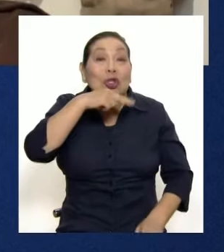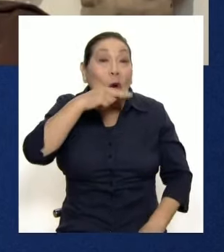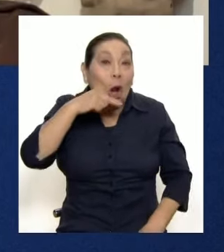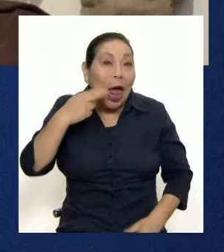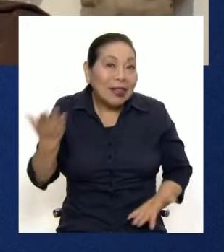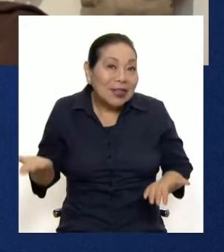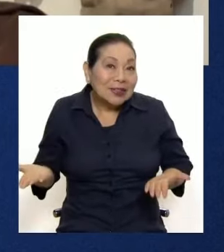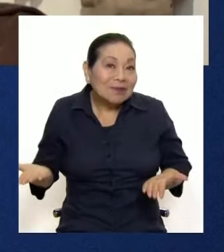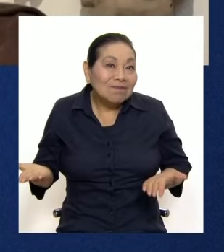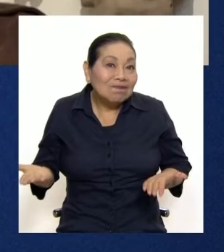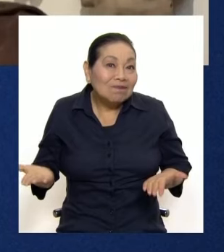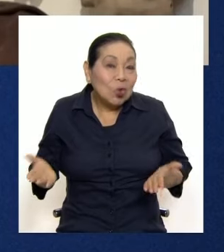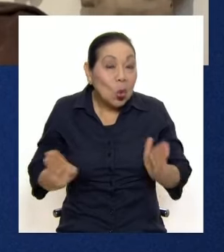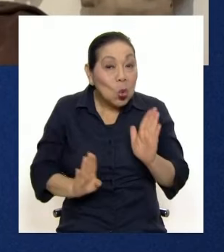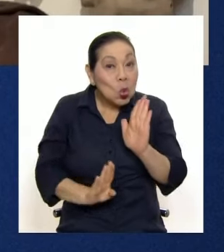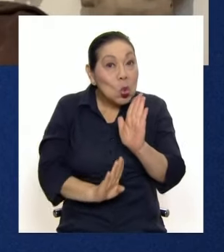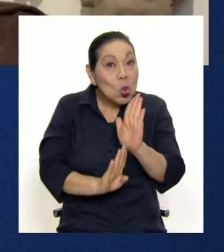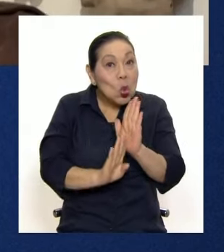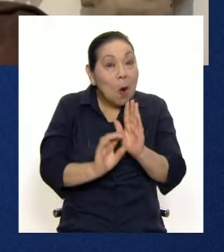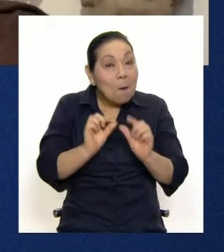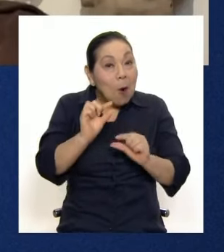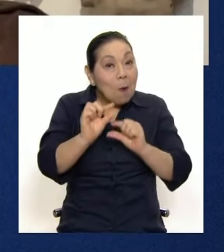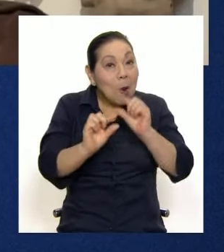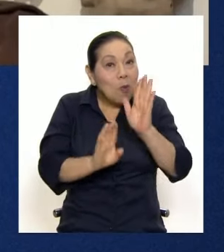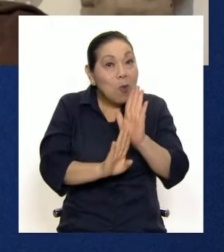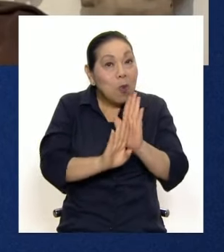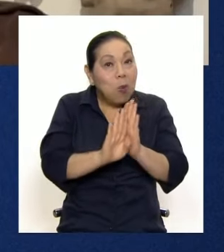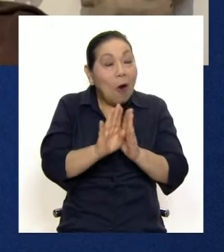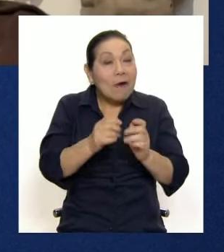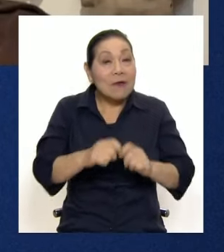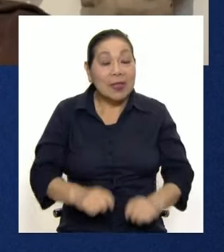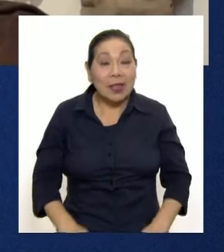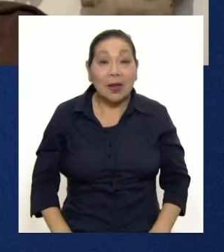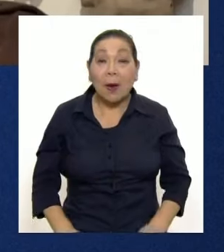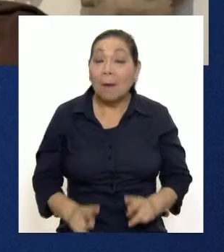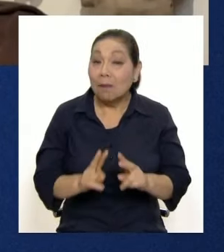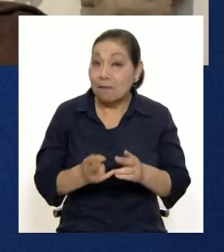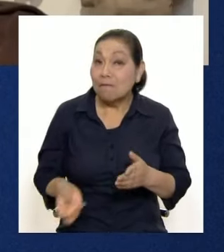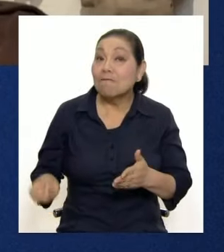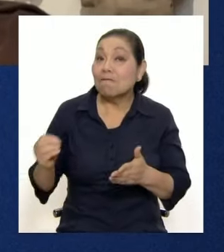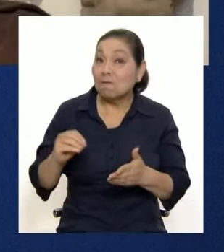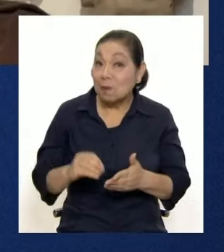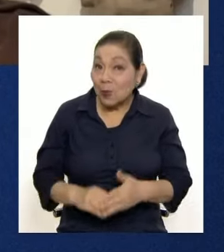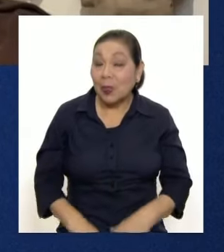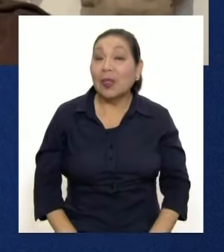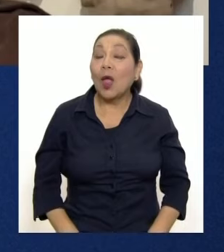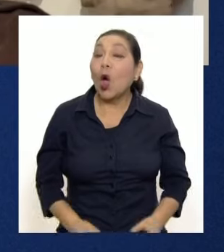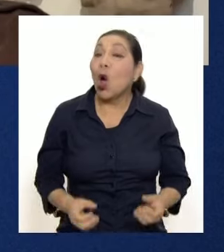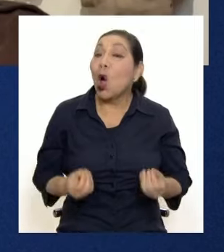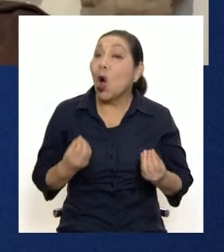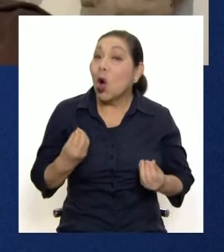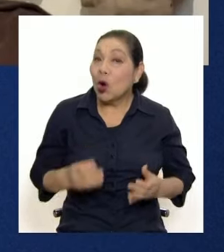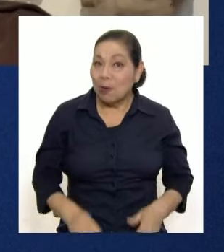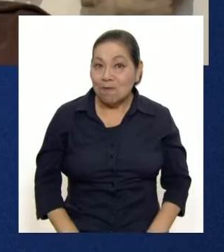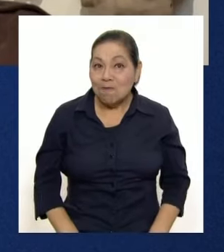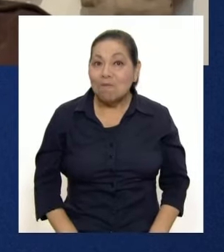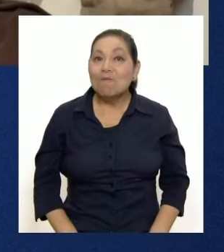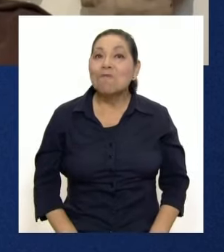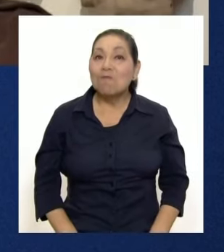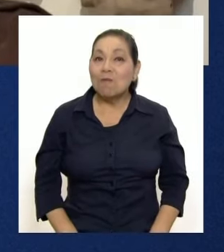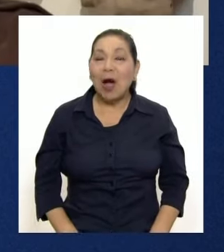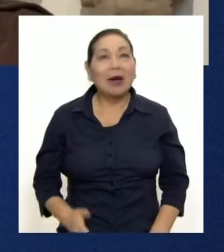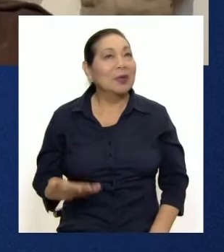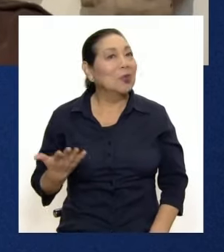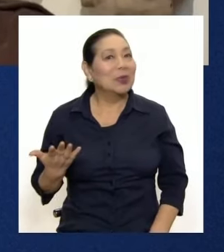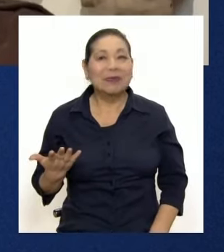que está surgiendo como un producto de exportación con valor agregado así como eh que